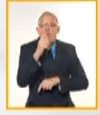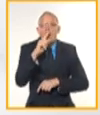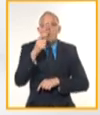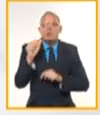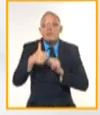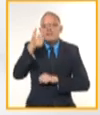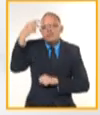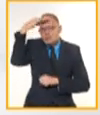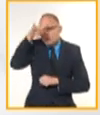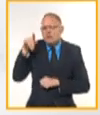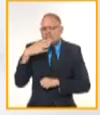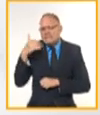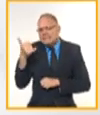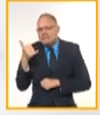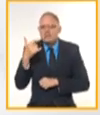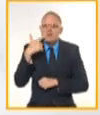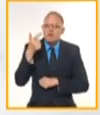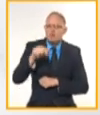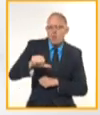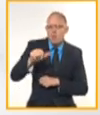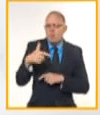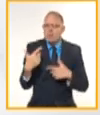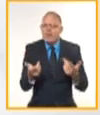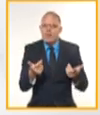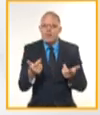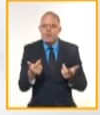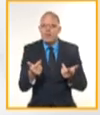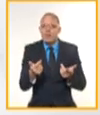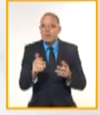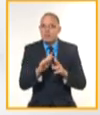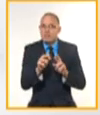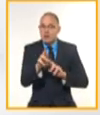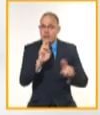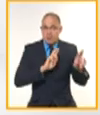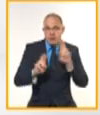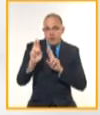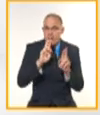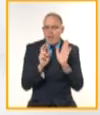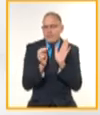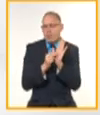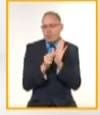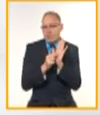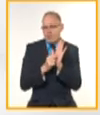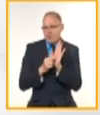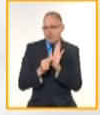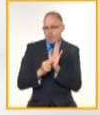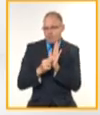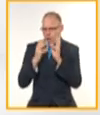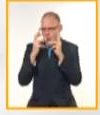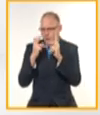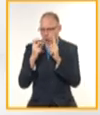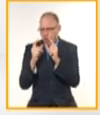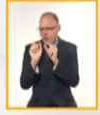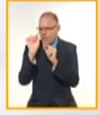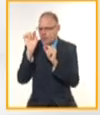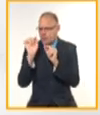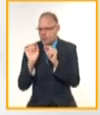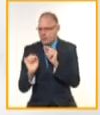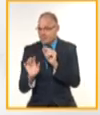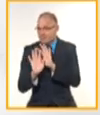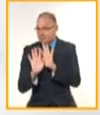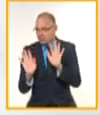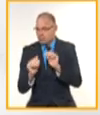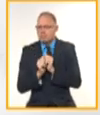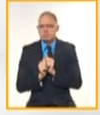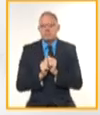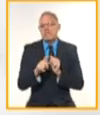informe de Rasmussen, Rasmussen Report, que apoyó, dicen mucha gente, la candidatura de Trump, dicen algunos expertos, da